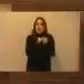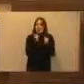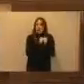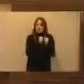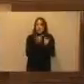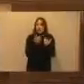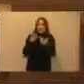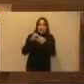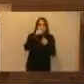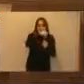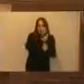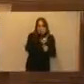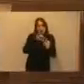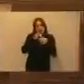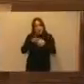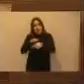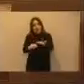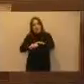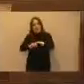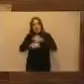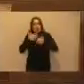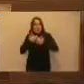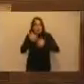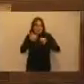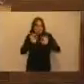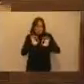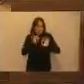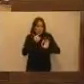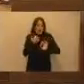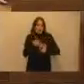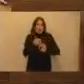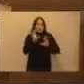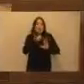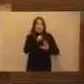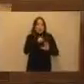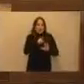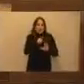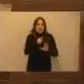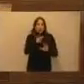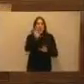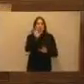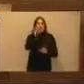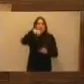de ustedes, depende del Ministerio de Industria, todo es justo decirlo, pero bueno, en la que está estando implicado el SOMA,